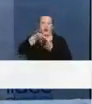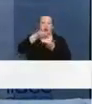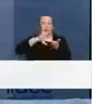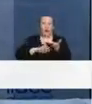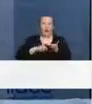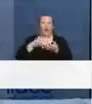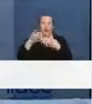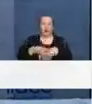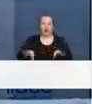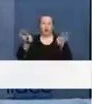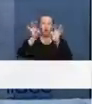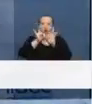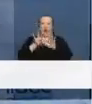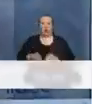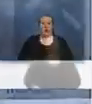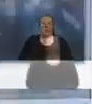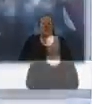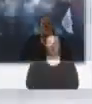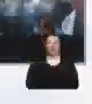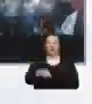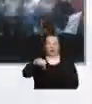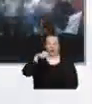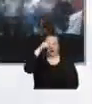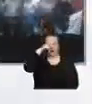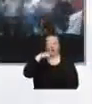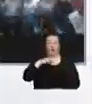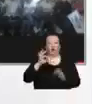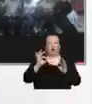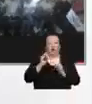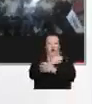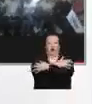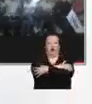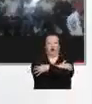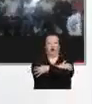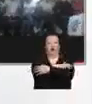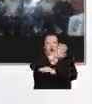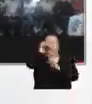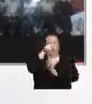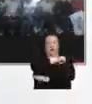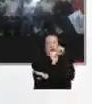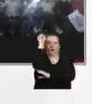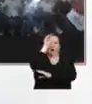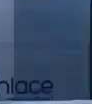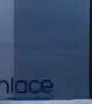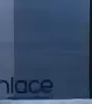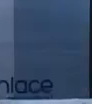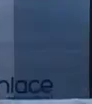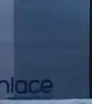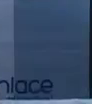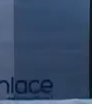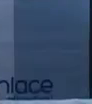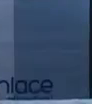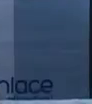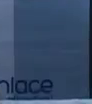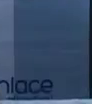importante esta figura un inmenso abrazo y hasta la victoria siempre cuídese